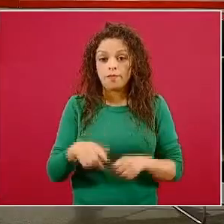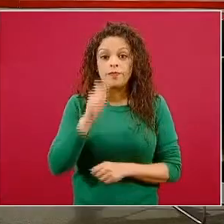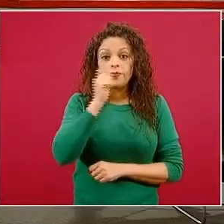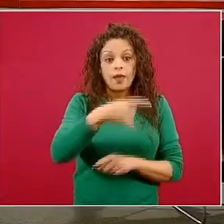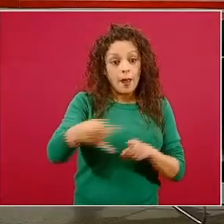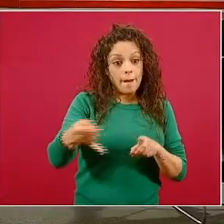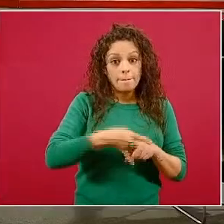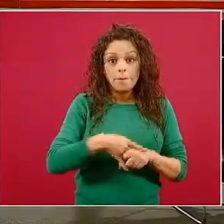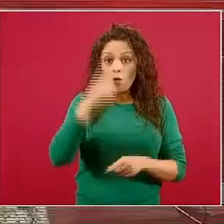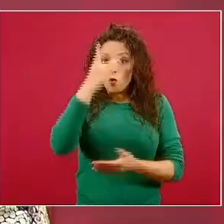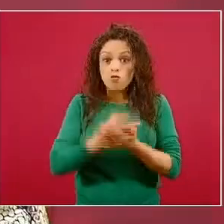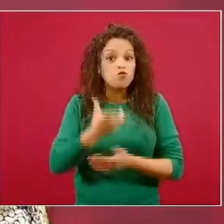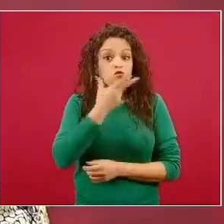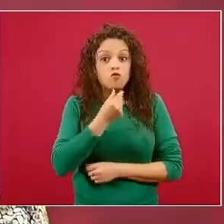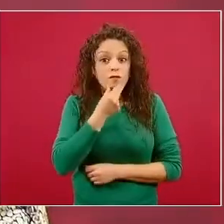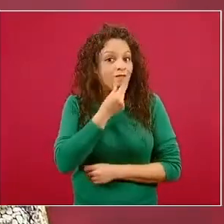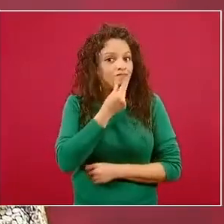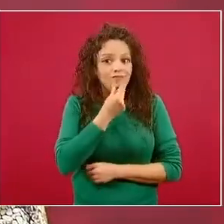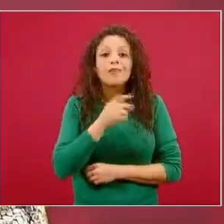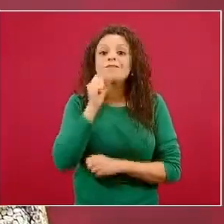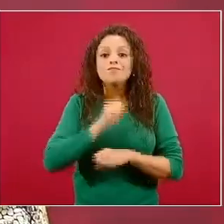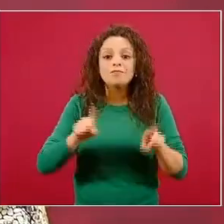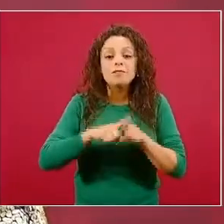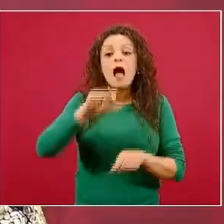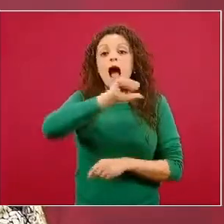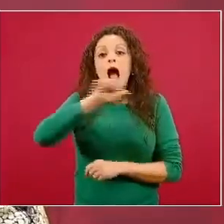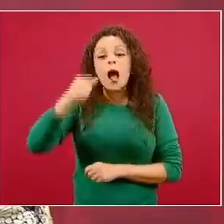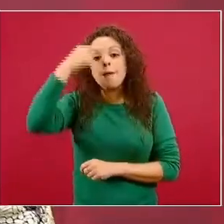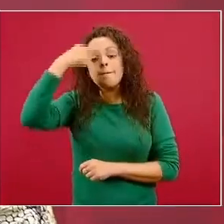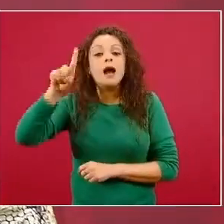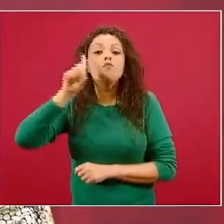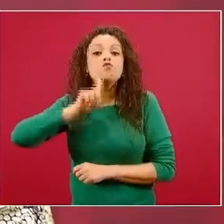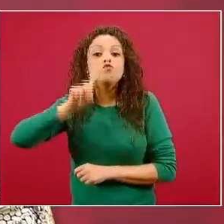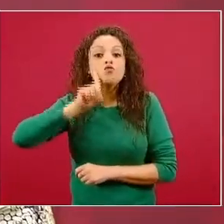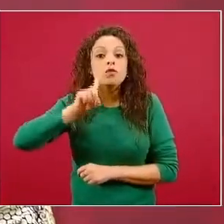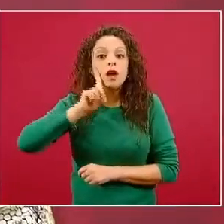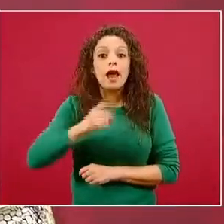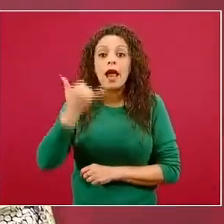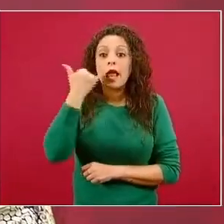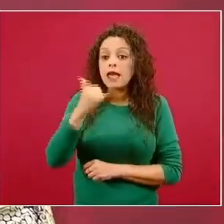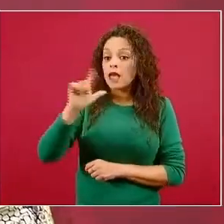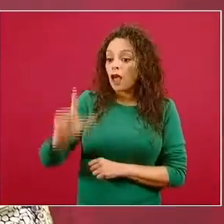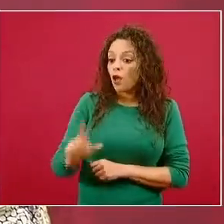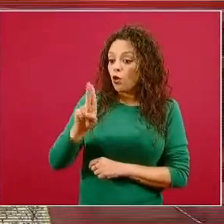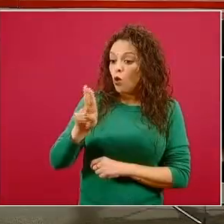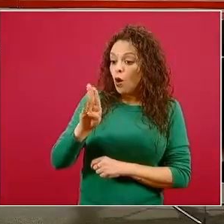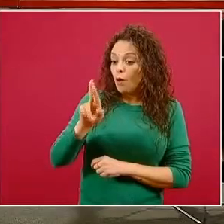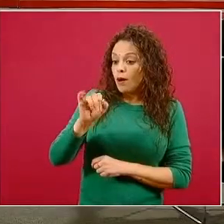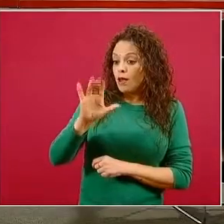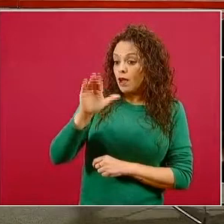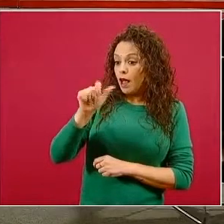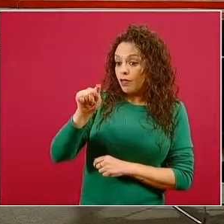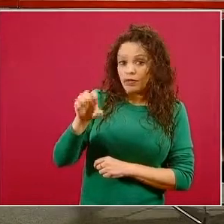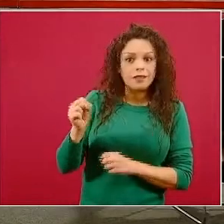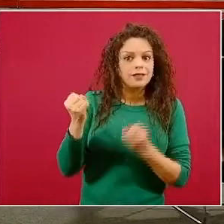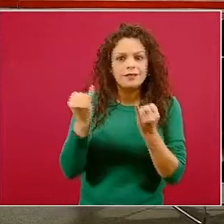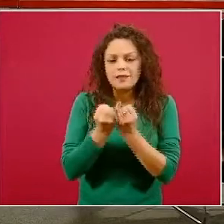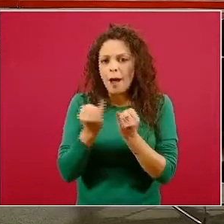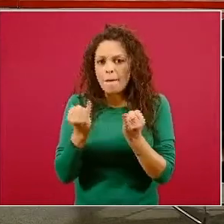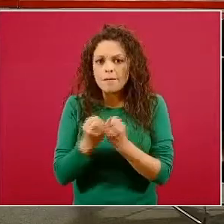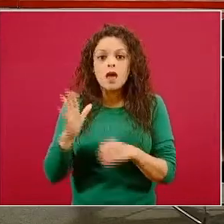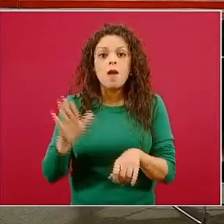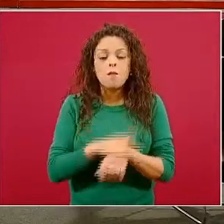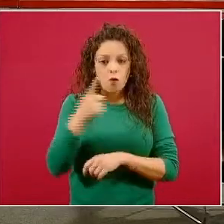pero también para las mujeres, que esto también es muy importante, y de lubricantes, porque al final también sabemos que